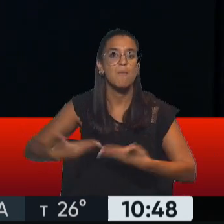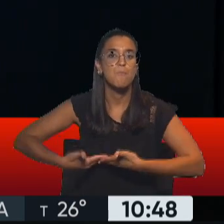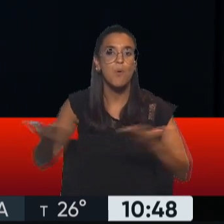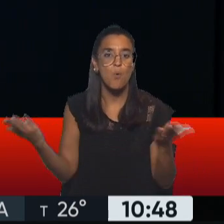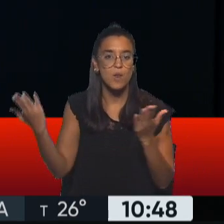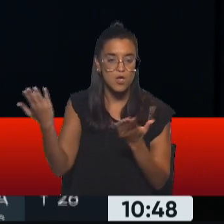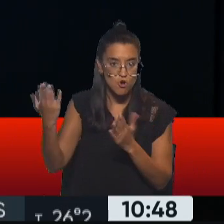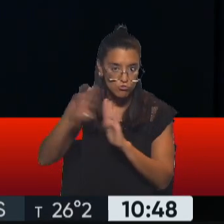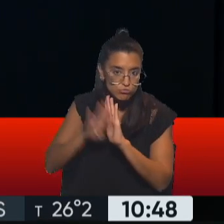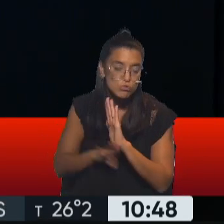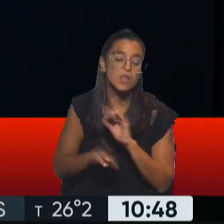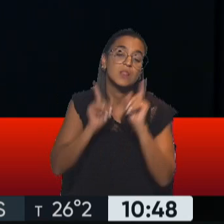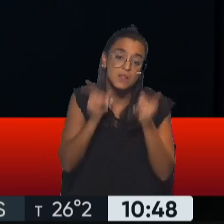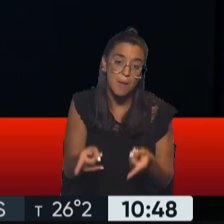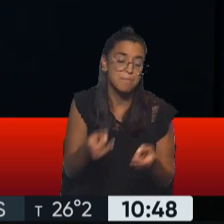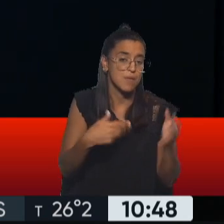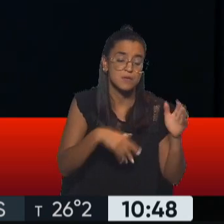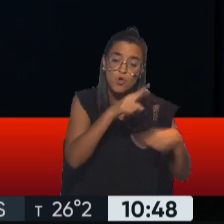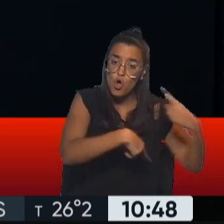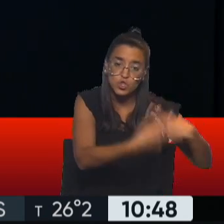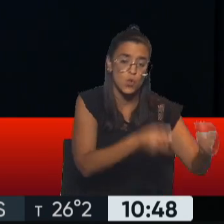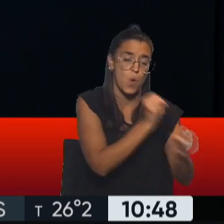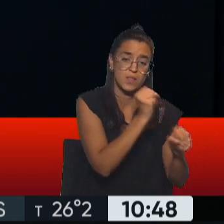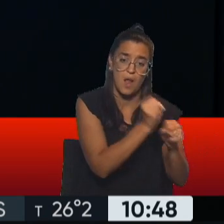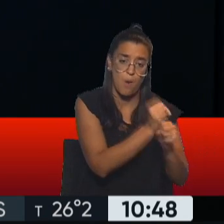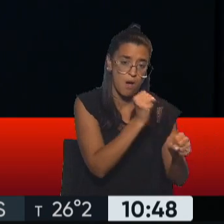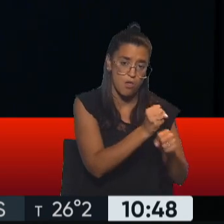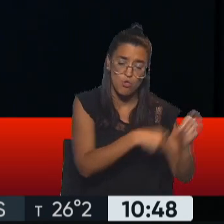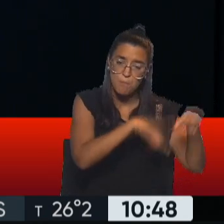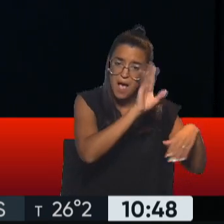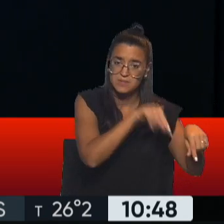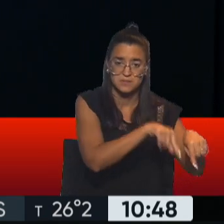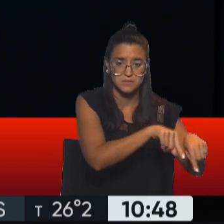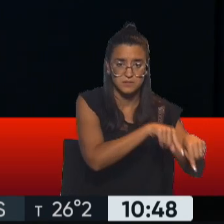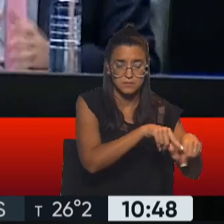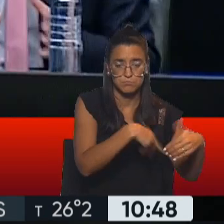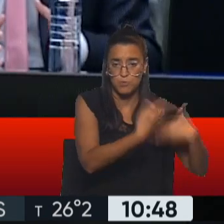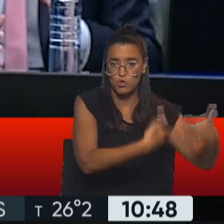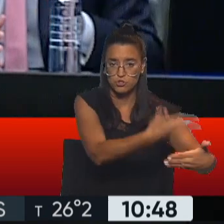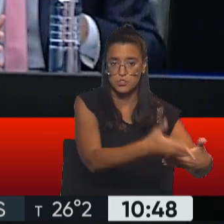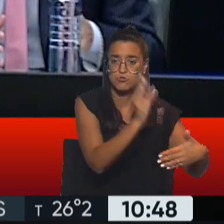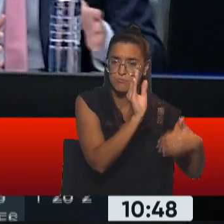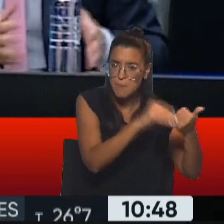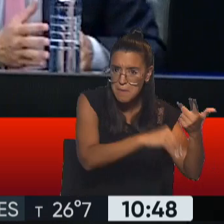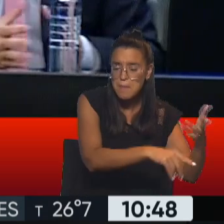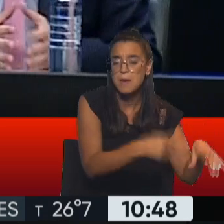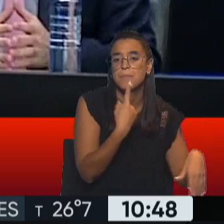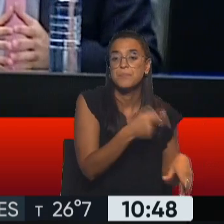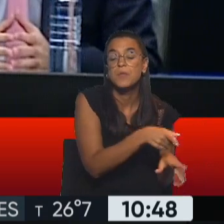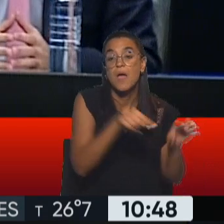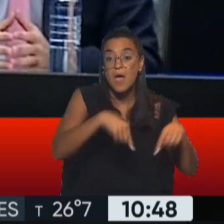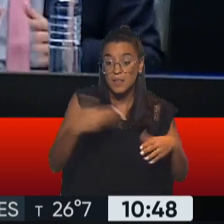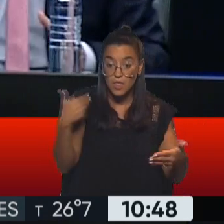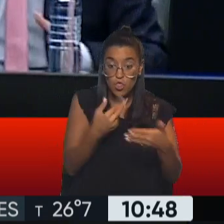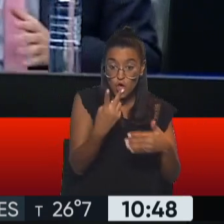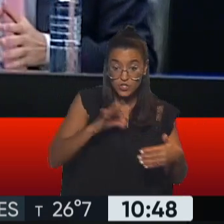públicas y se va a profundizar, se va a continuar profundizando ese proceso. De hecho, el haber hecho esto en estos